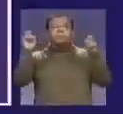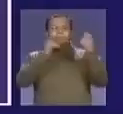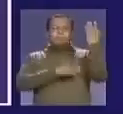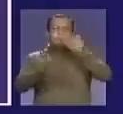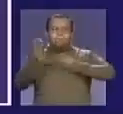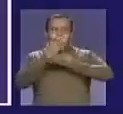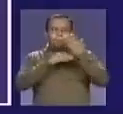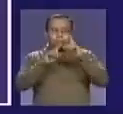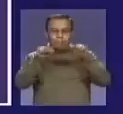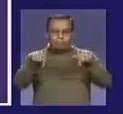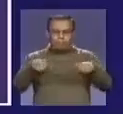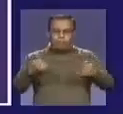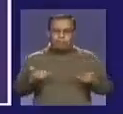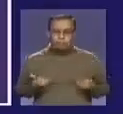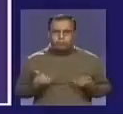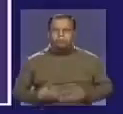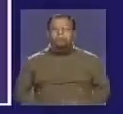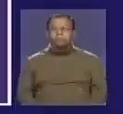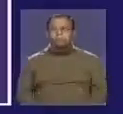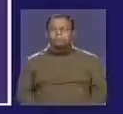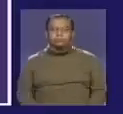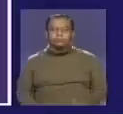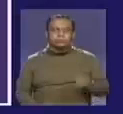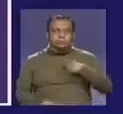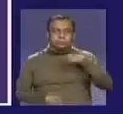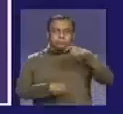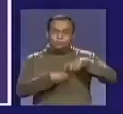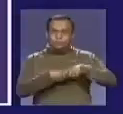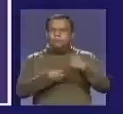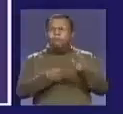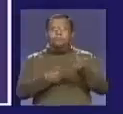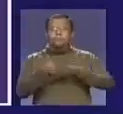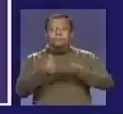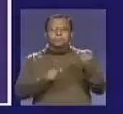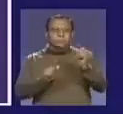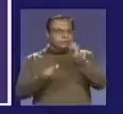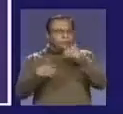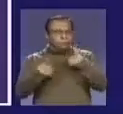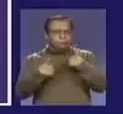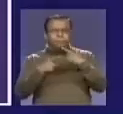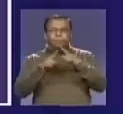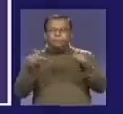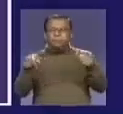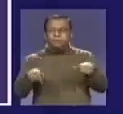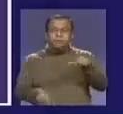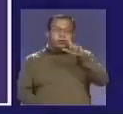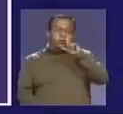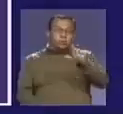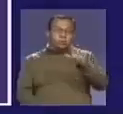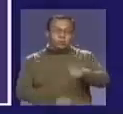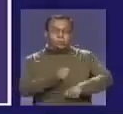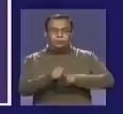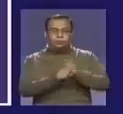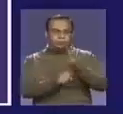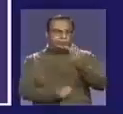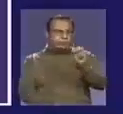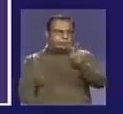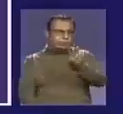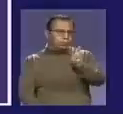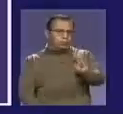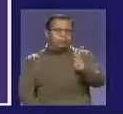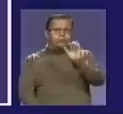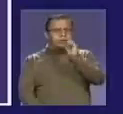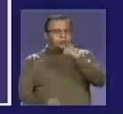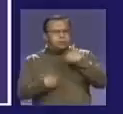análisis de este programa de Ahora, con base en el Registro Único de Víctimas. a junio de 2023. Los hechos por los que han